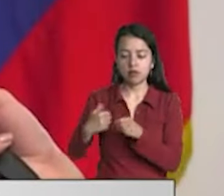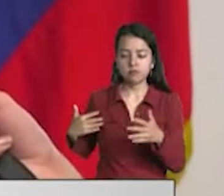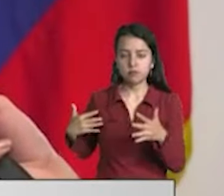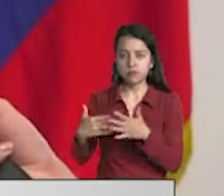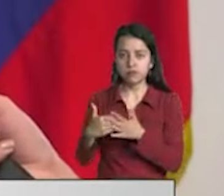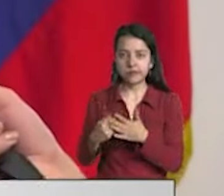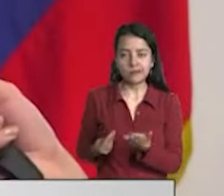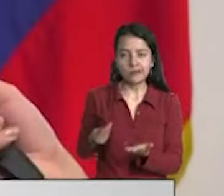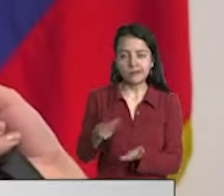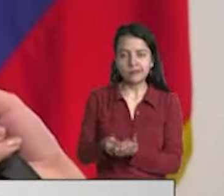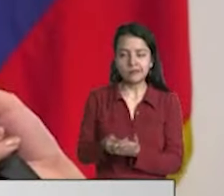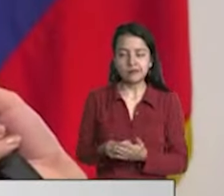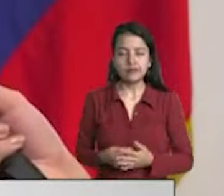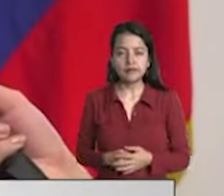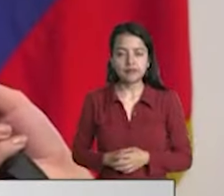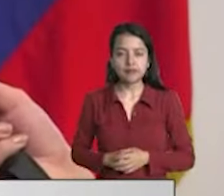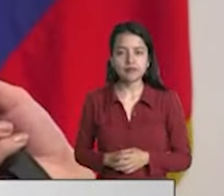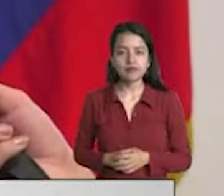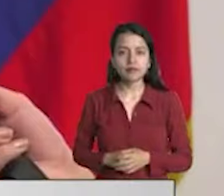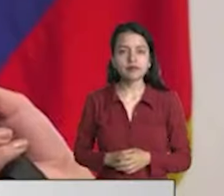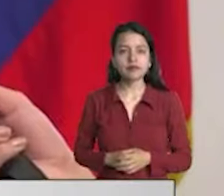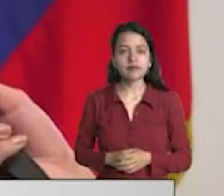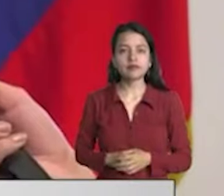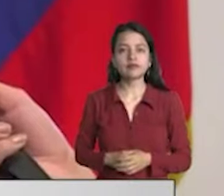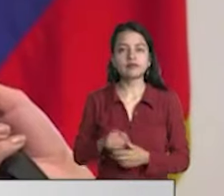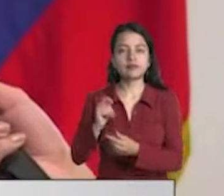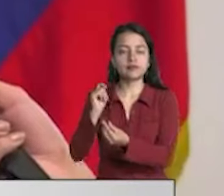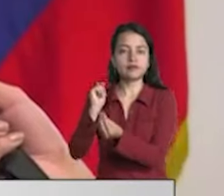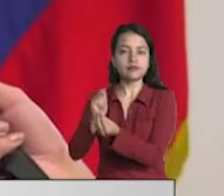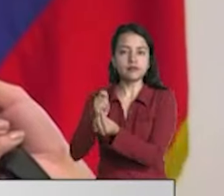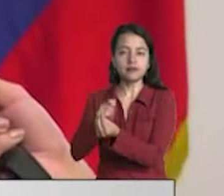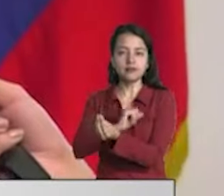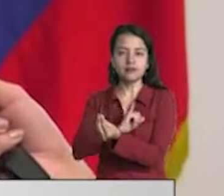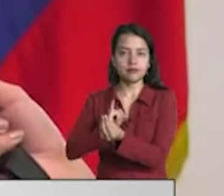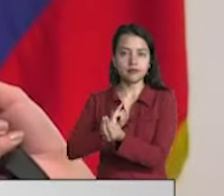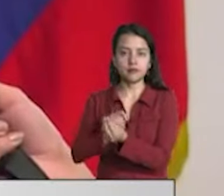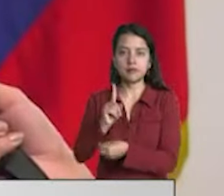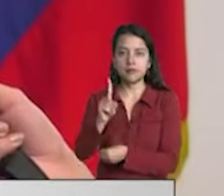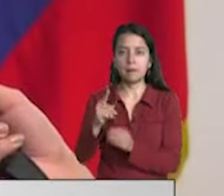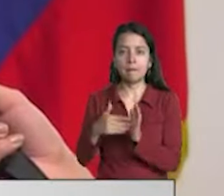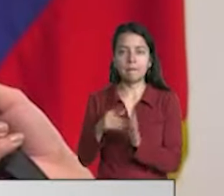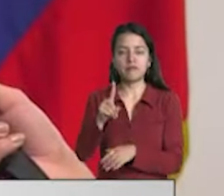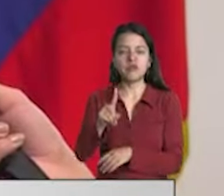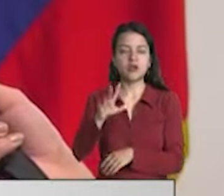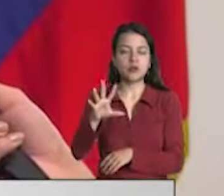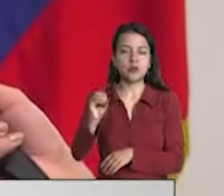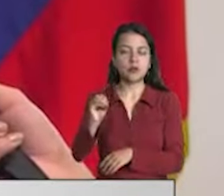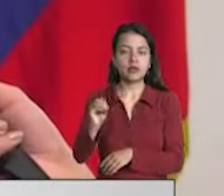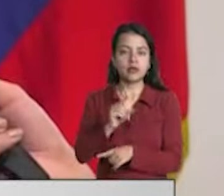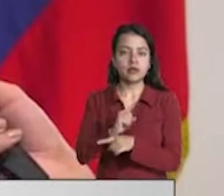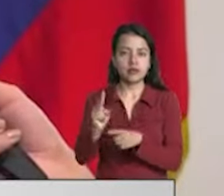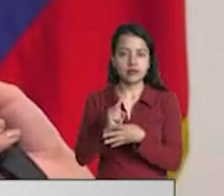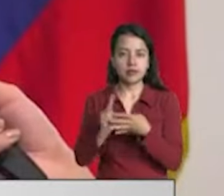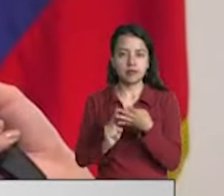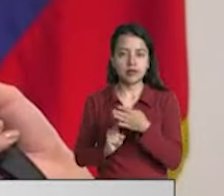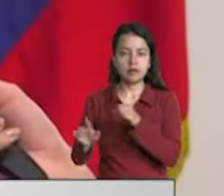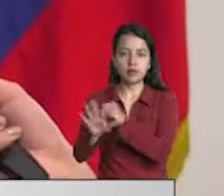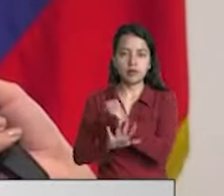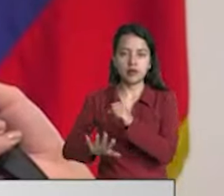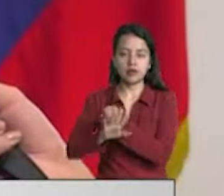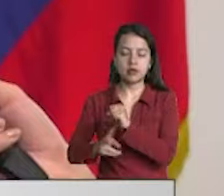los últimos 10 años cotizados. Y en el régimen individual son 1.150 semanas, pero la base de liquidación es de acuerdo a lo que